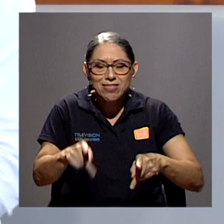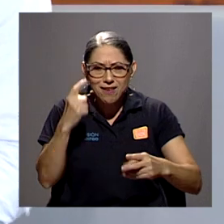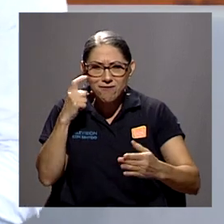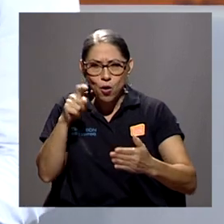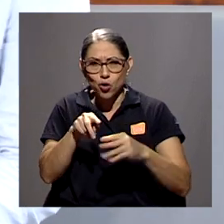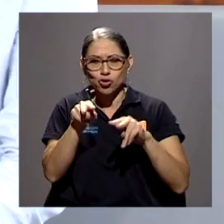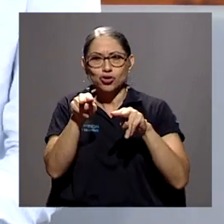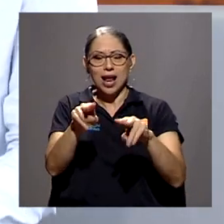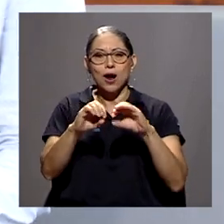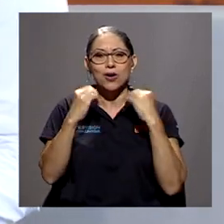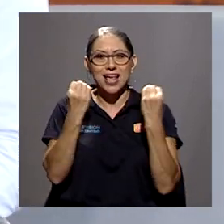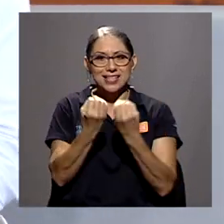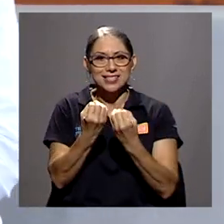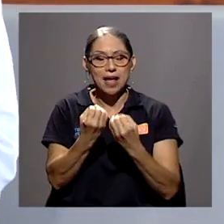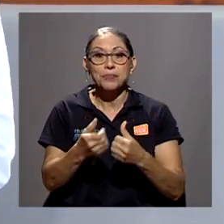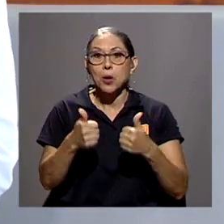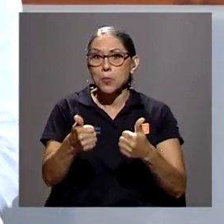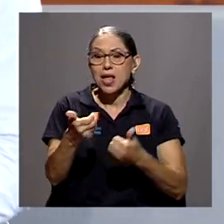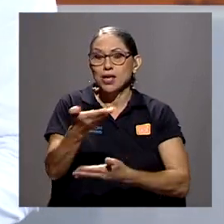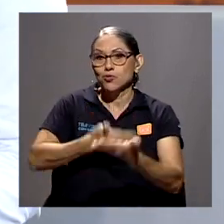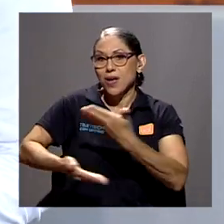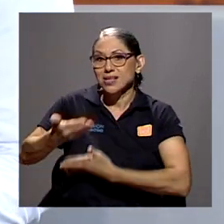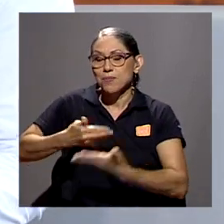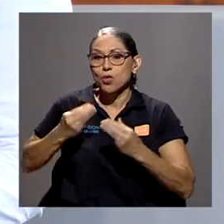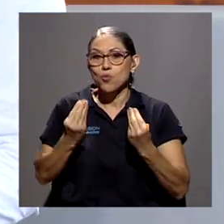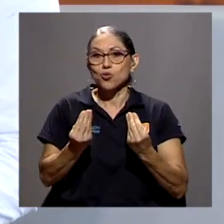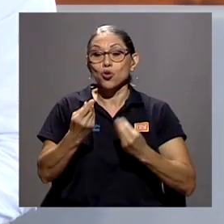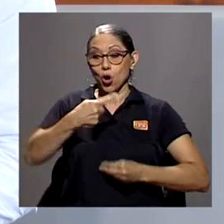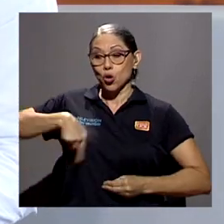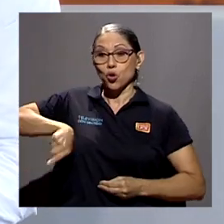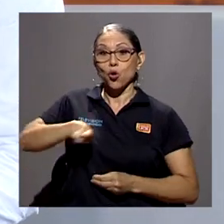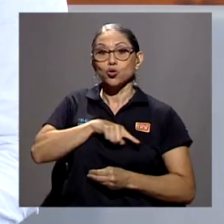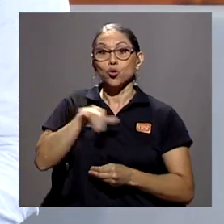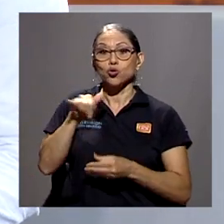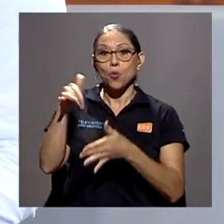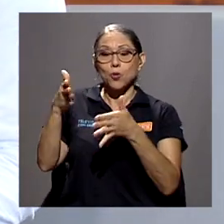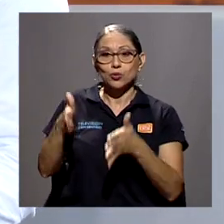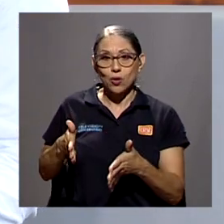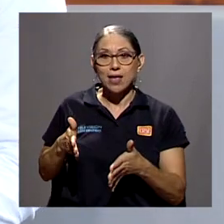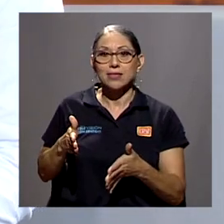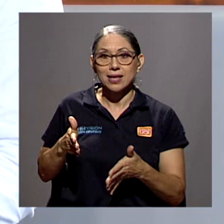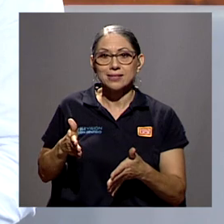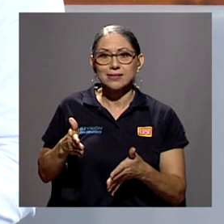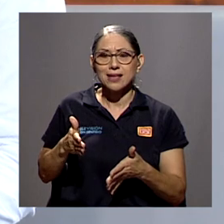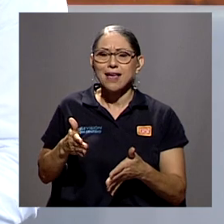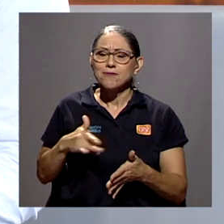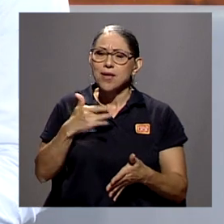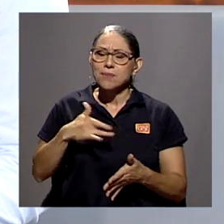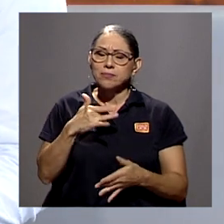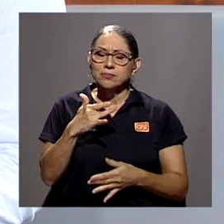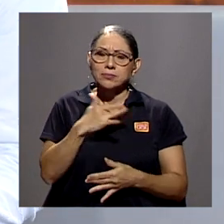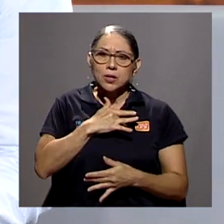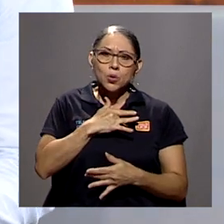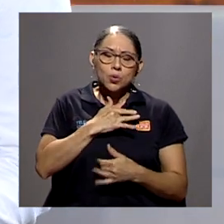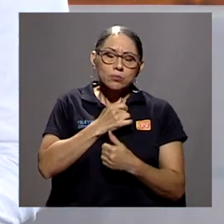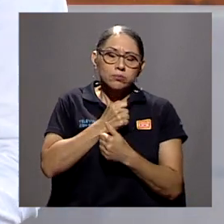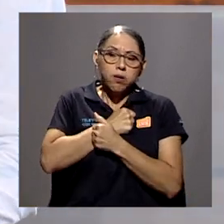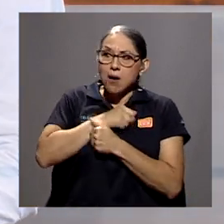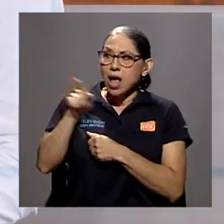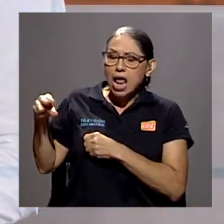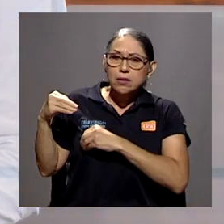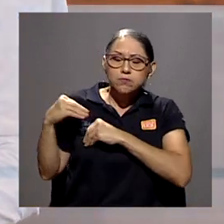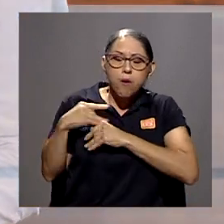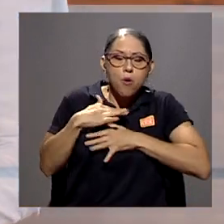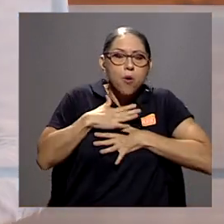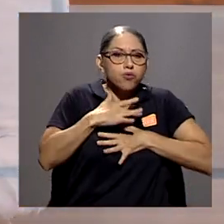nos ha servido mucho y en el caso de nosotros como estudiantes como hacía de la pasión que que la pasión que nos transmite